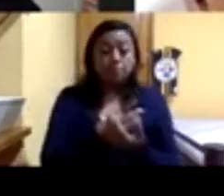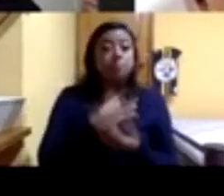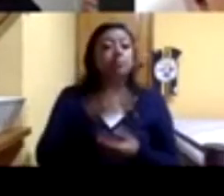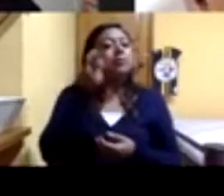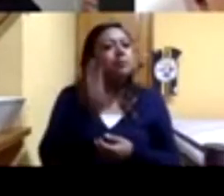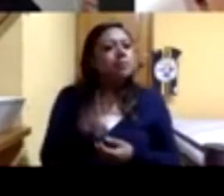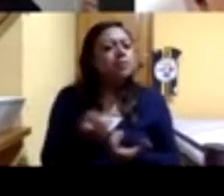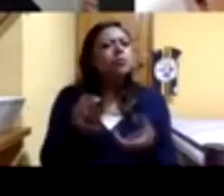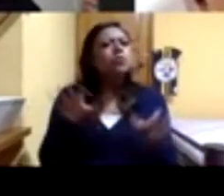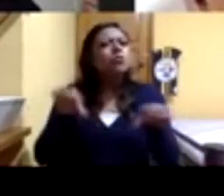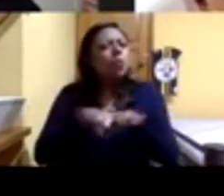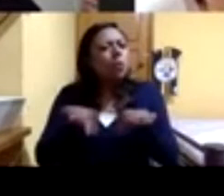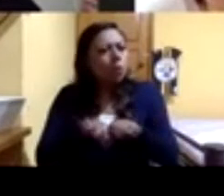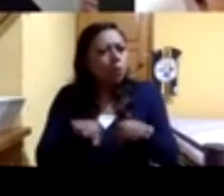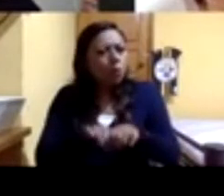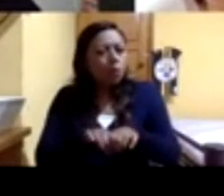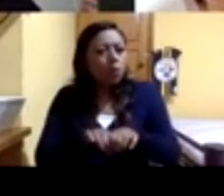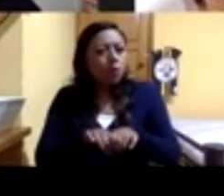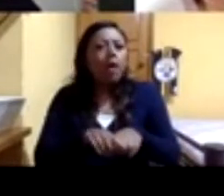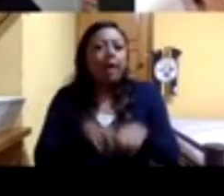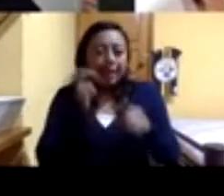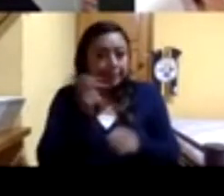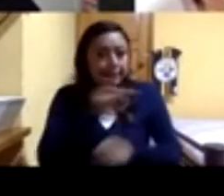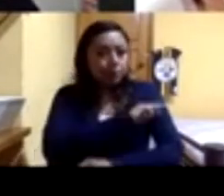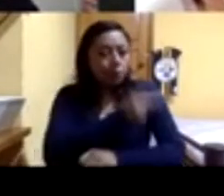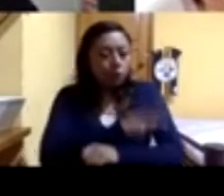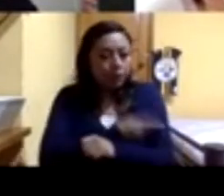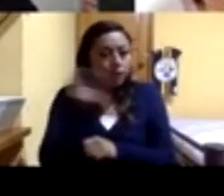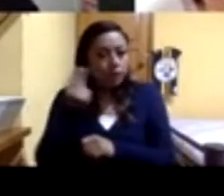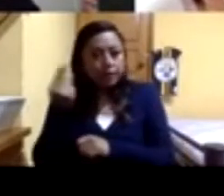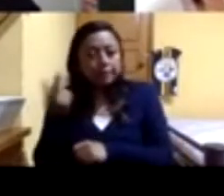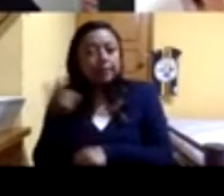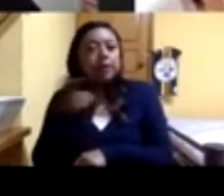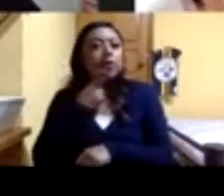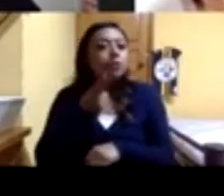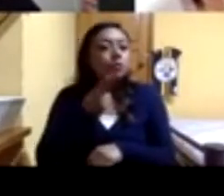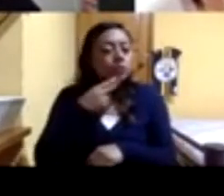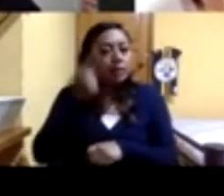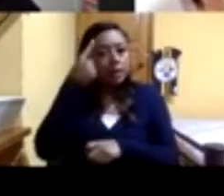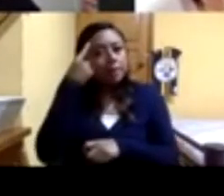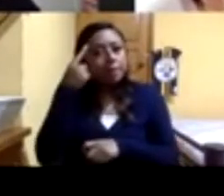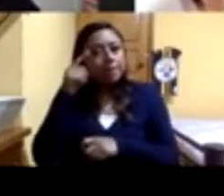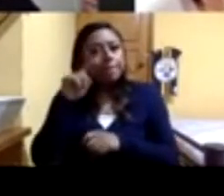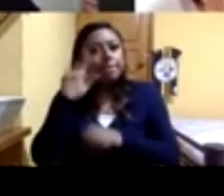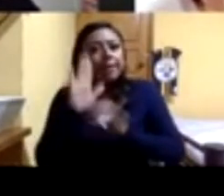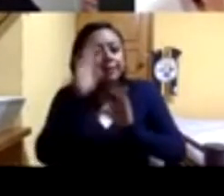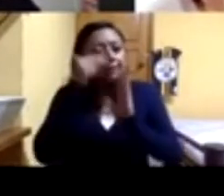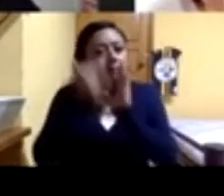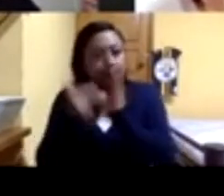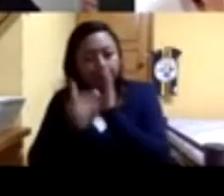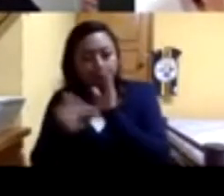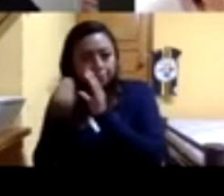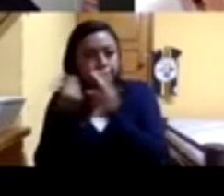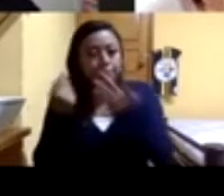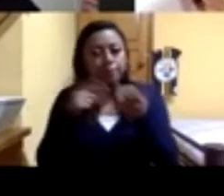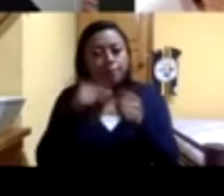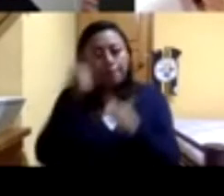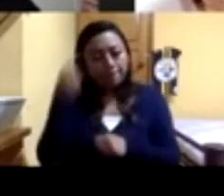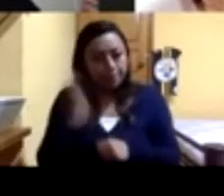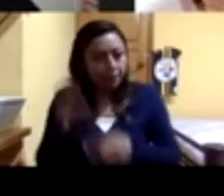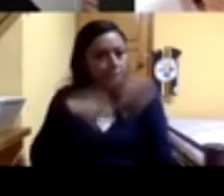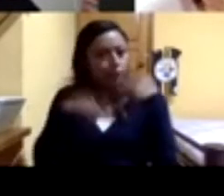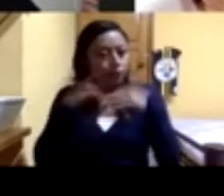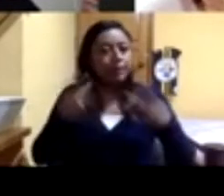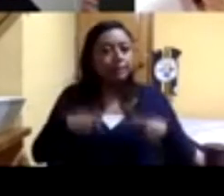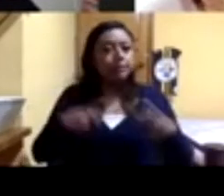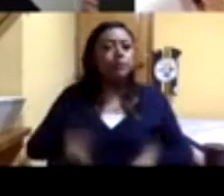traducir en una herramienta para hacer válidos los derechos de las personas, de los habitantes de la Ciudad de México en distintas materias,